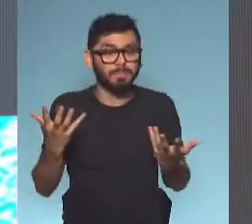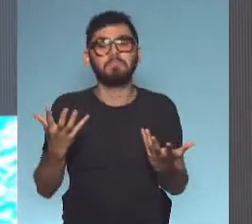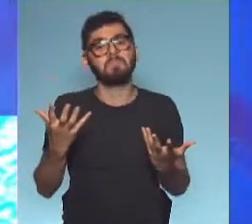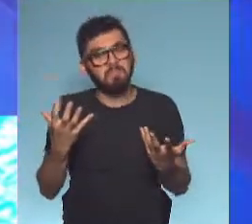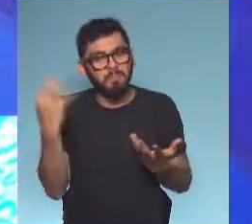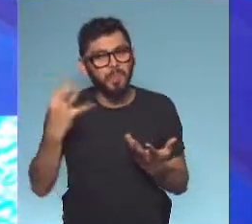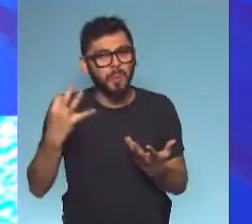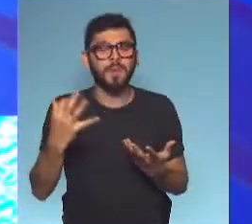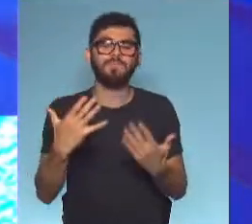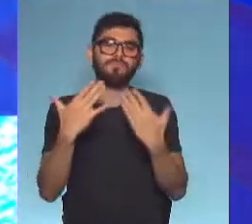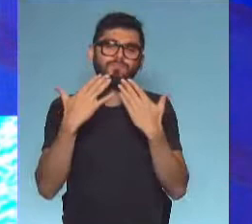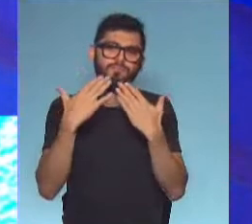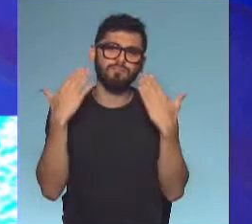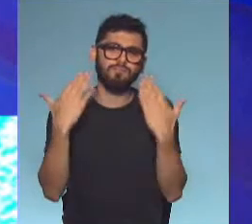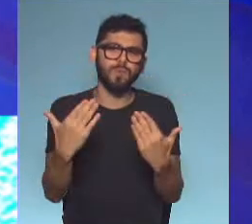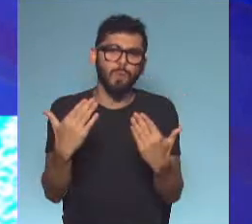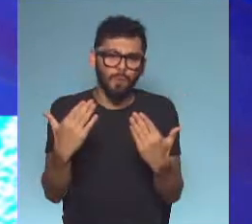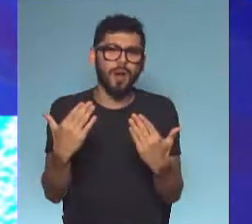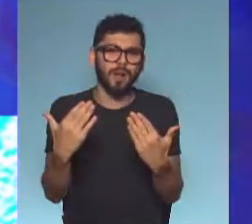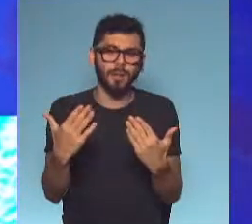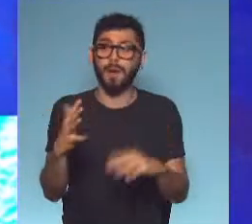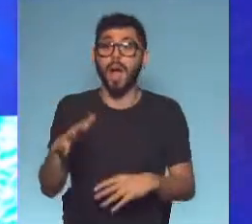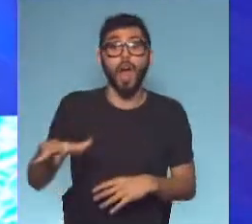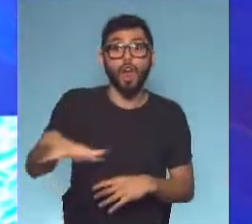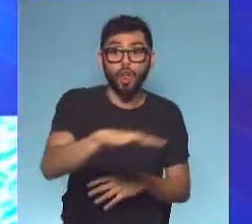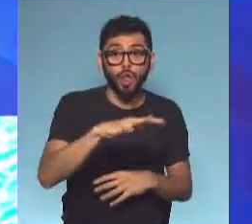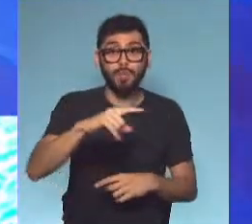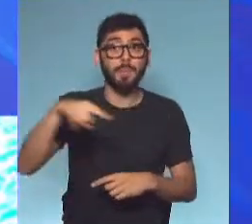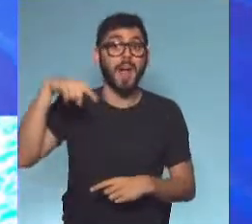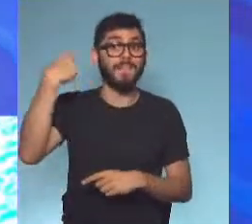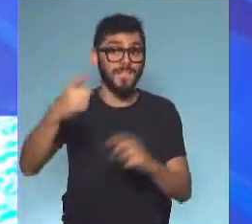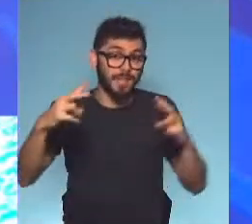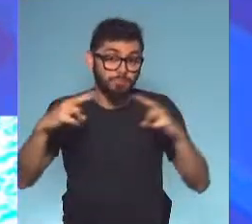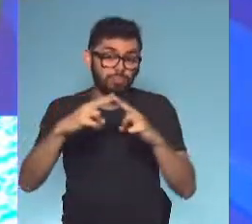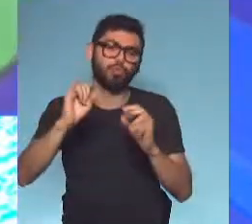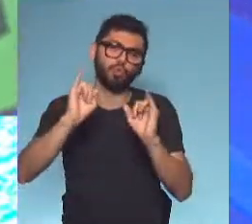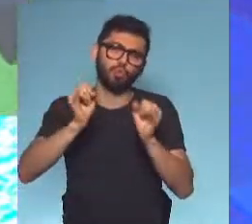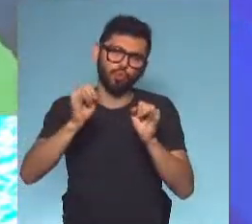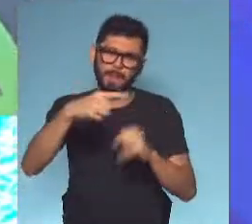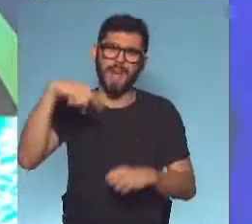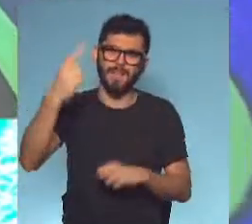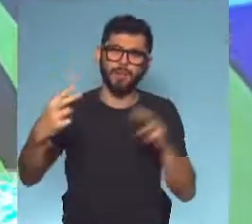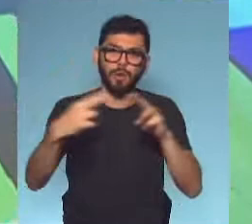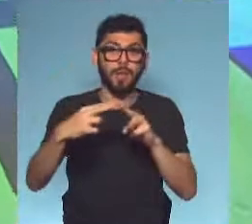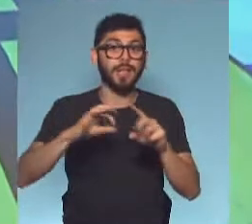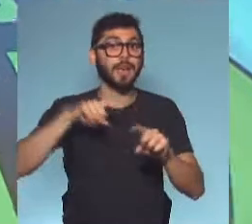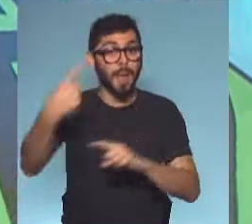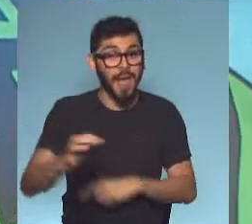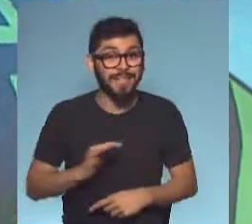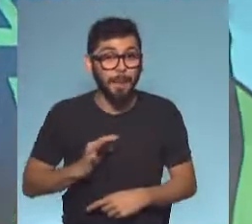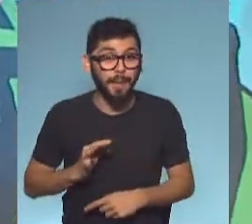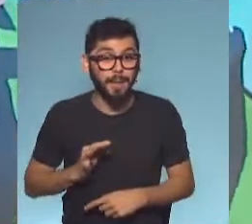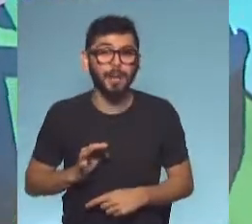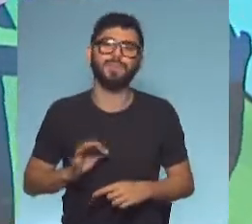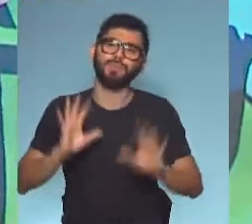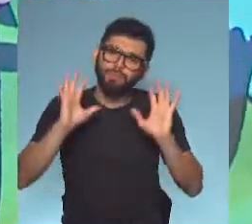bueno, Francesca, muchas gracias. Gracias a todas y a todos ustedes. Nos reencontramos la semana que viene. Obvio, nos reencontramos la semana que viene. ¿Va a tomar examen la próxima?